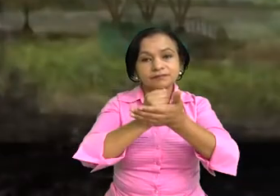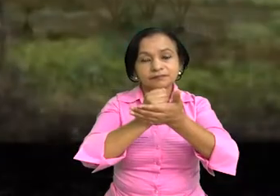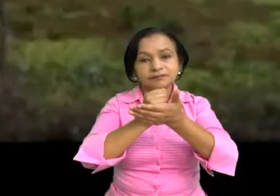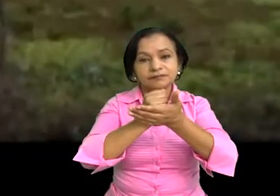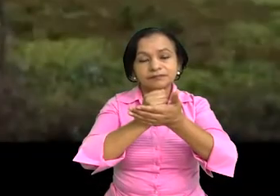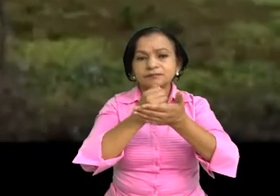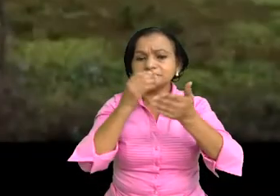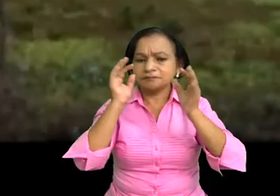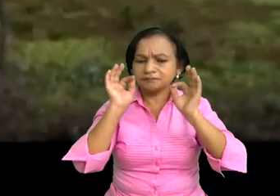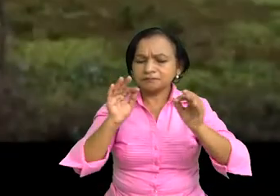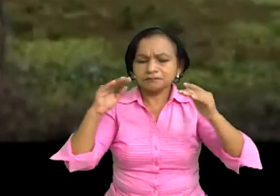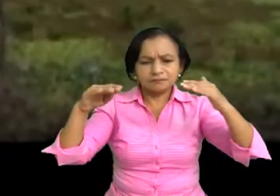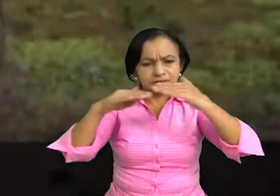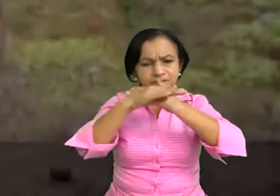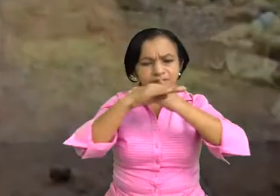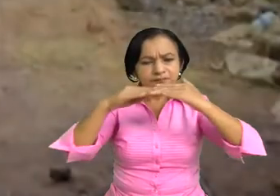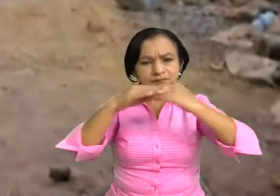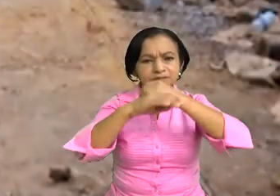manera estable, segura,